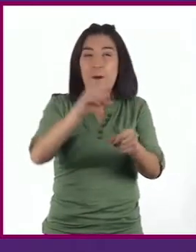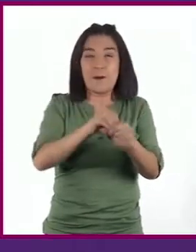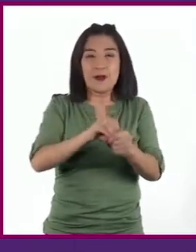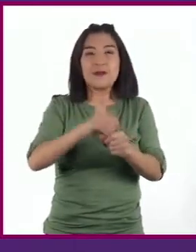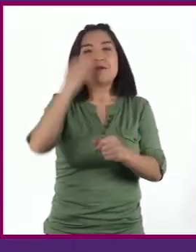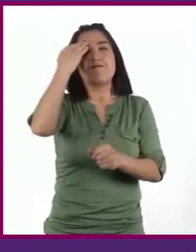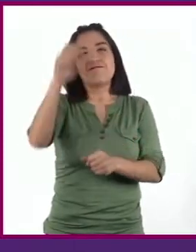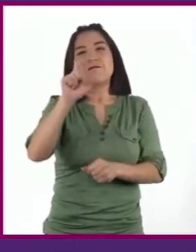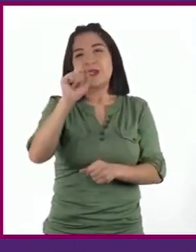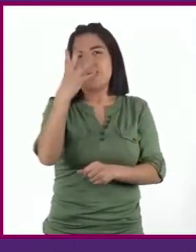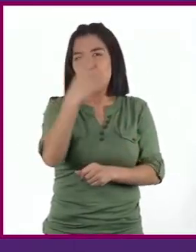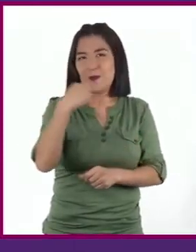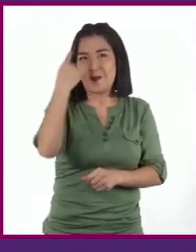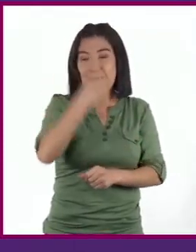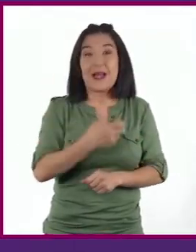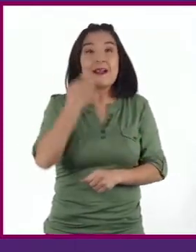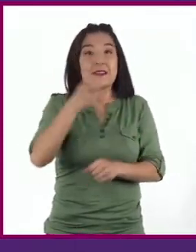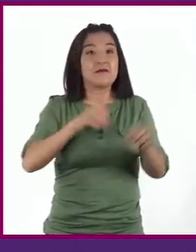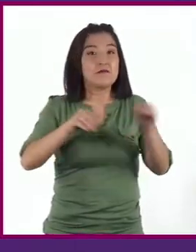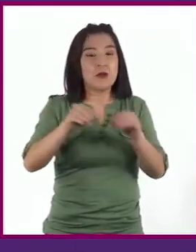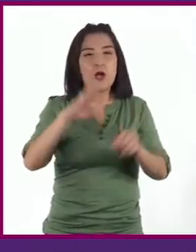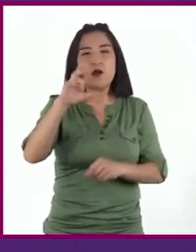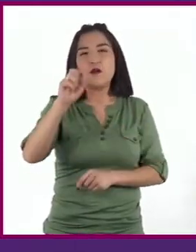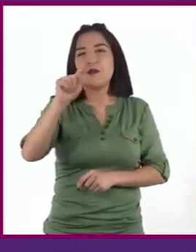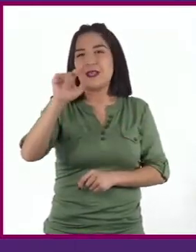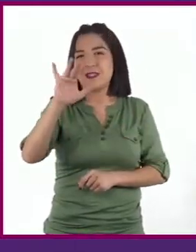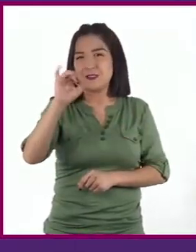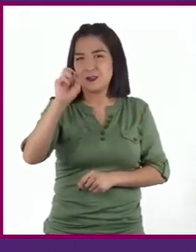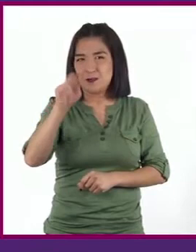ese movimiento se le llama rotación.